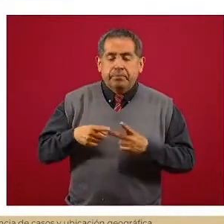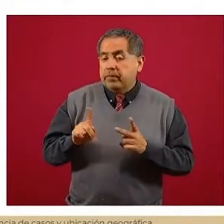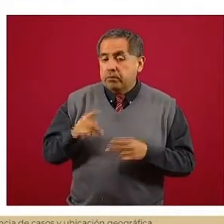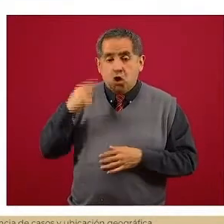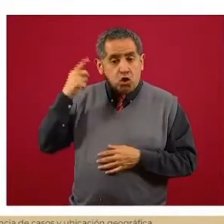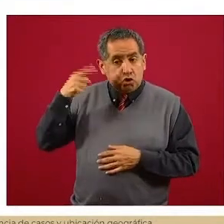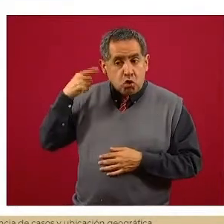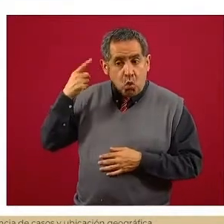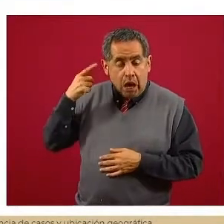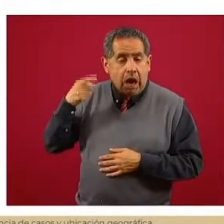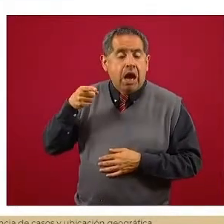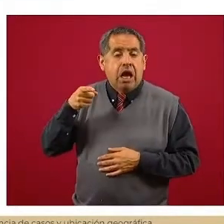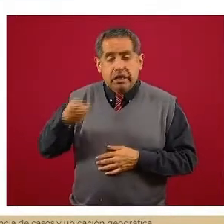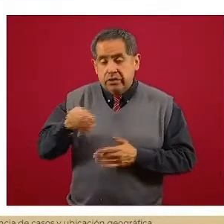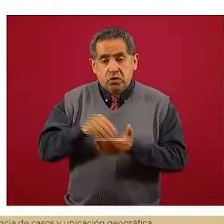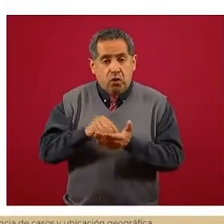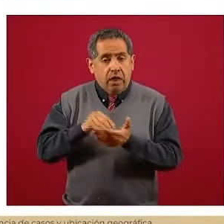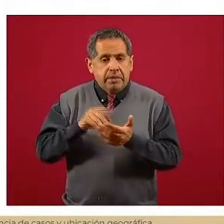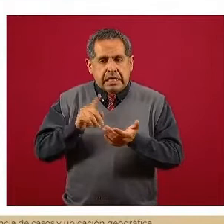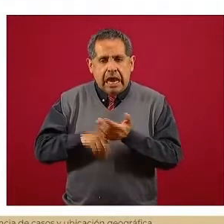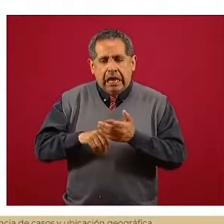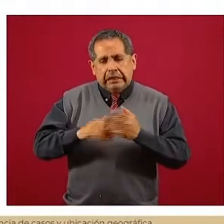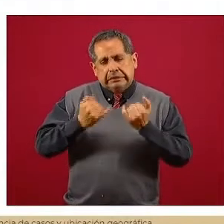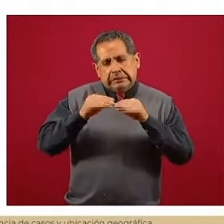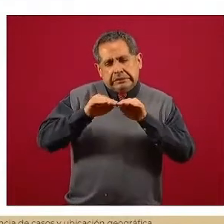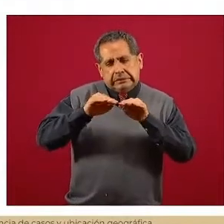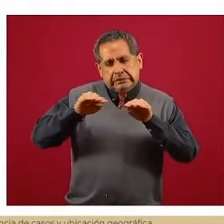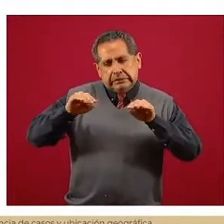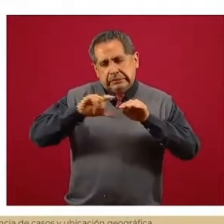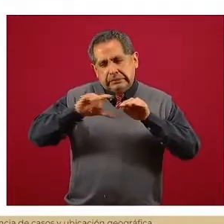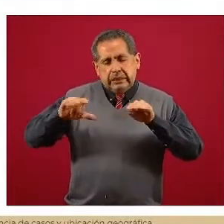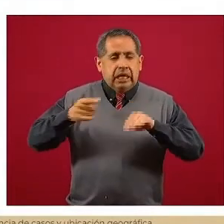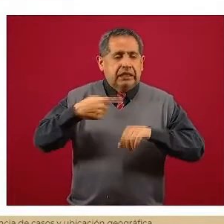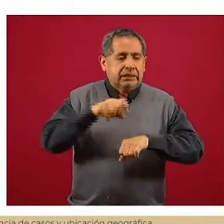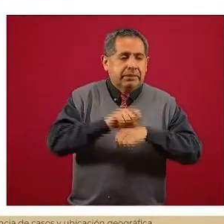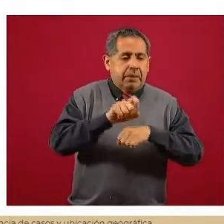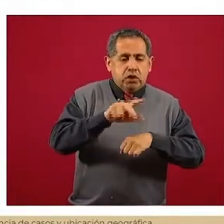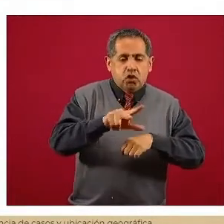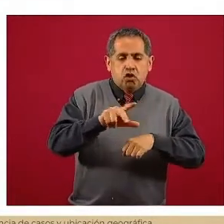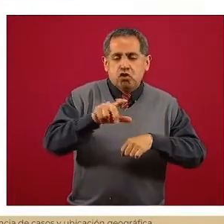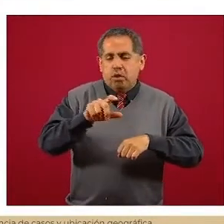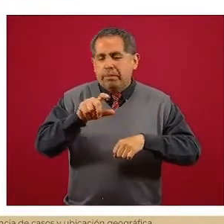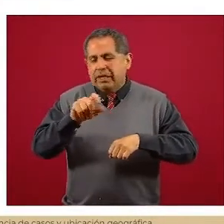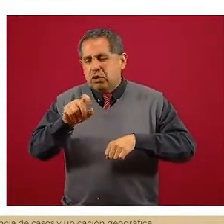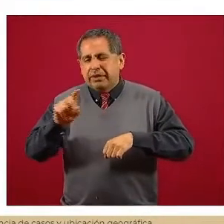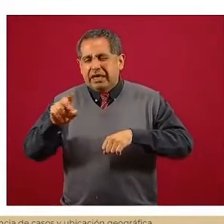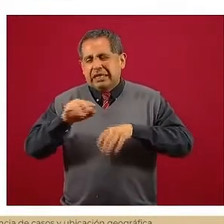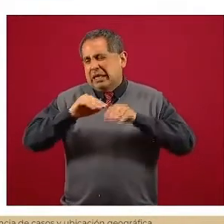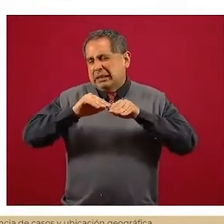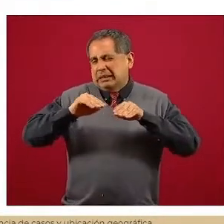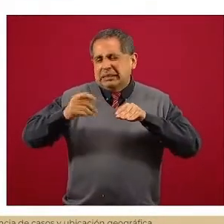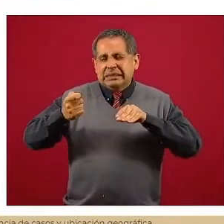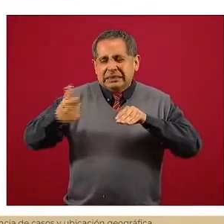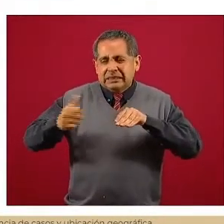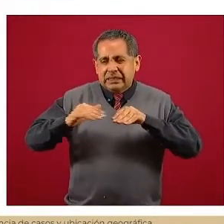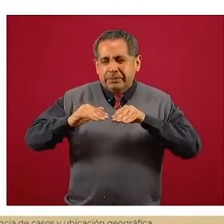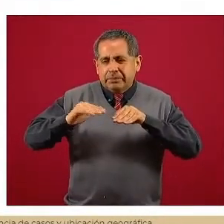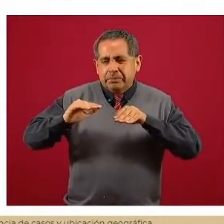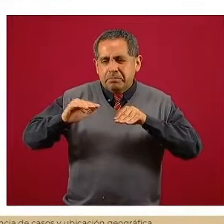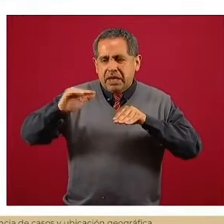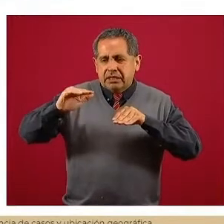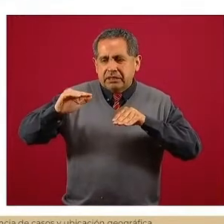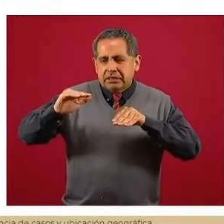Cholula todavía manteniendo una meseta entre la 28 y la 30, pero una meseta ligeramente ascendente, por lo que hay que